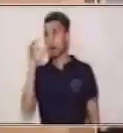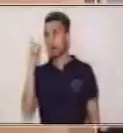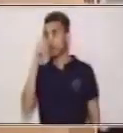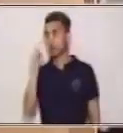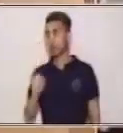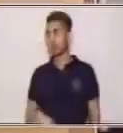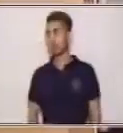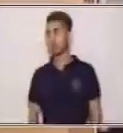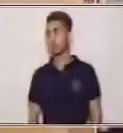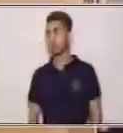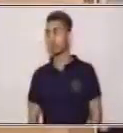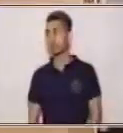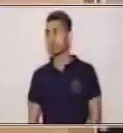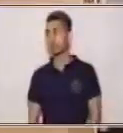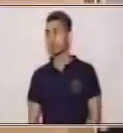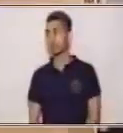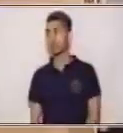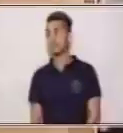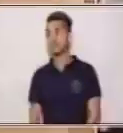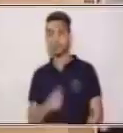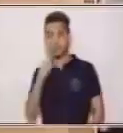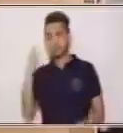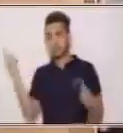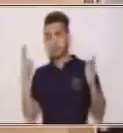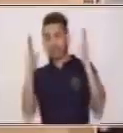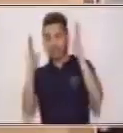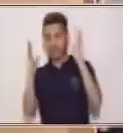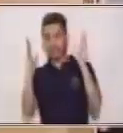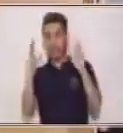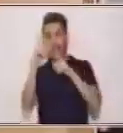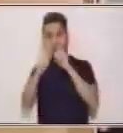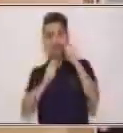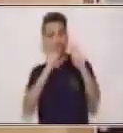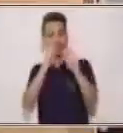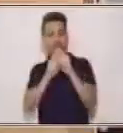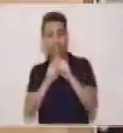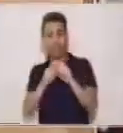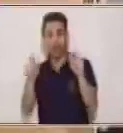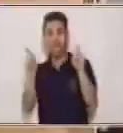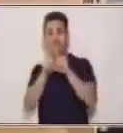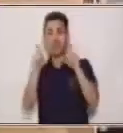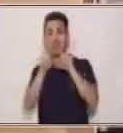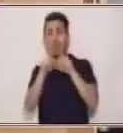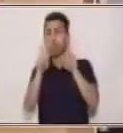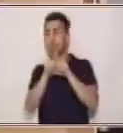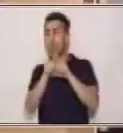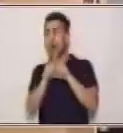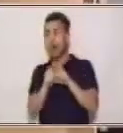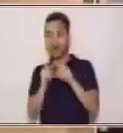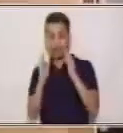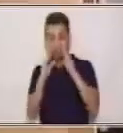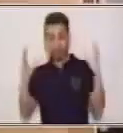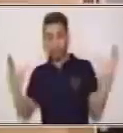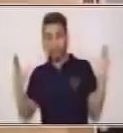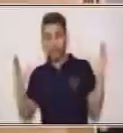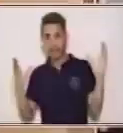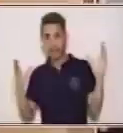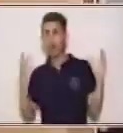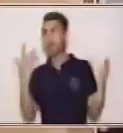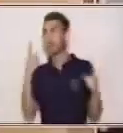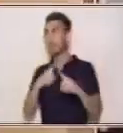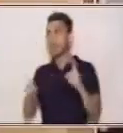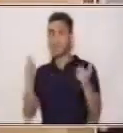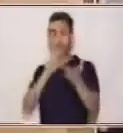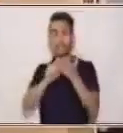2/4. Mira, tiene exactamente el mismo tamaño, pero está escrito